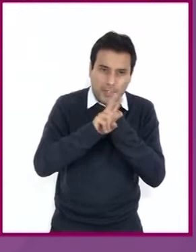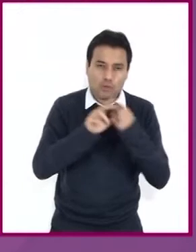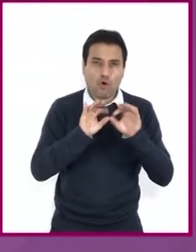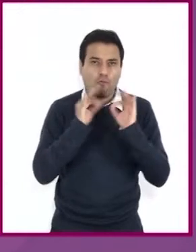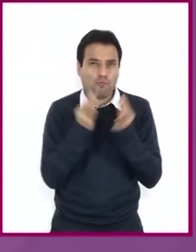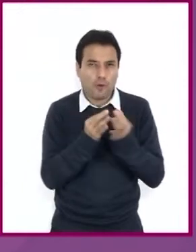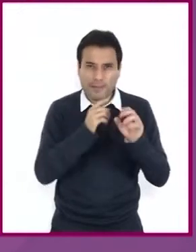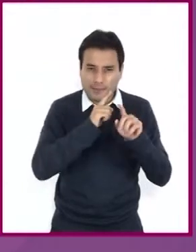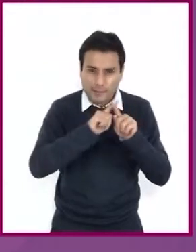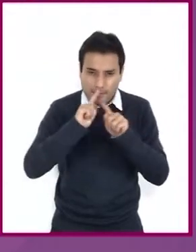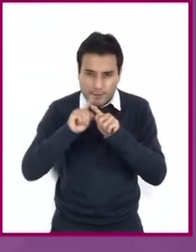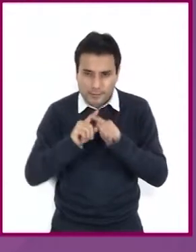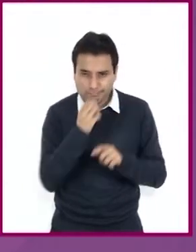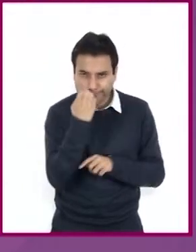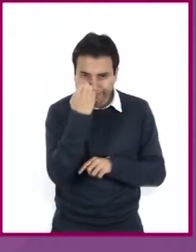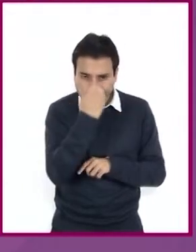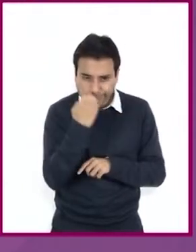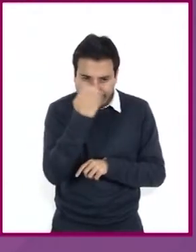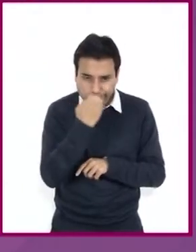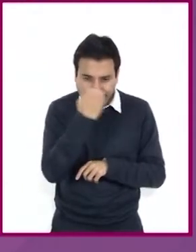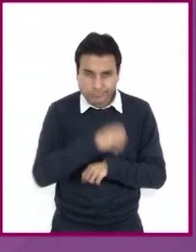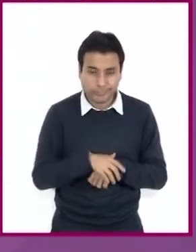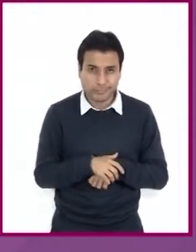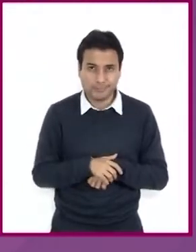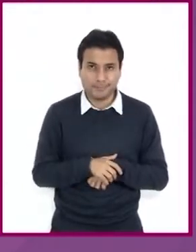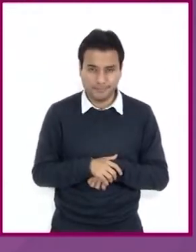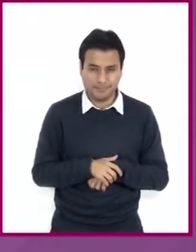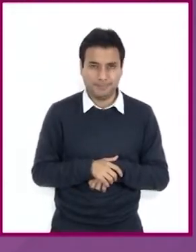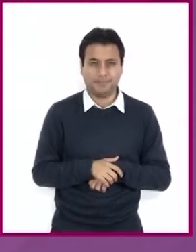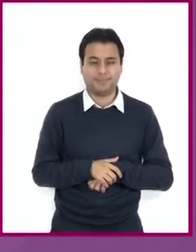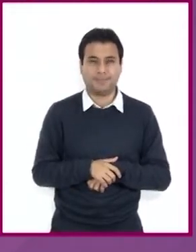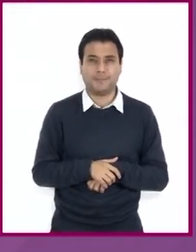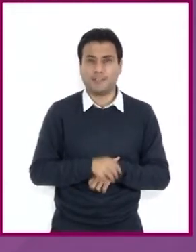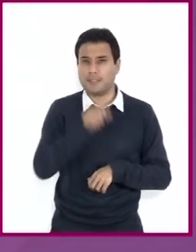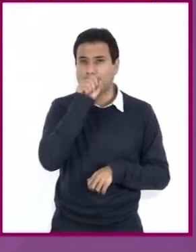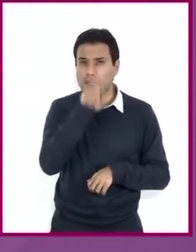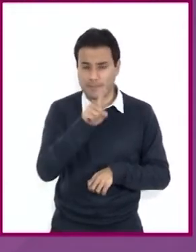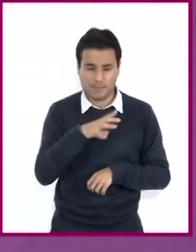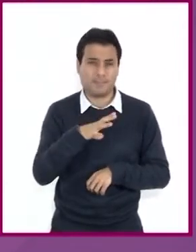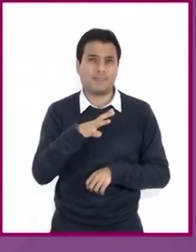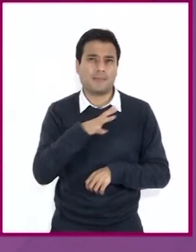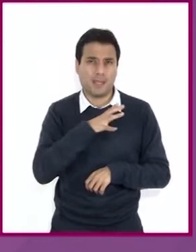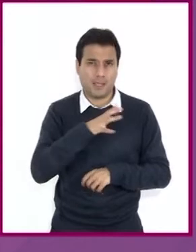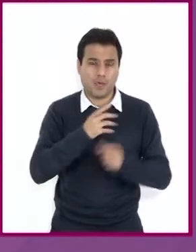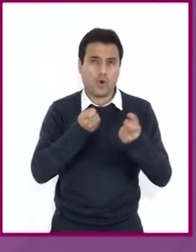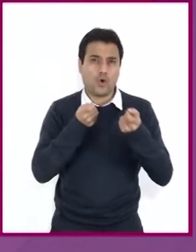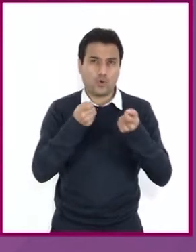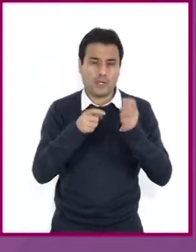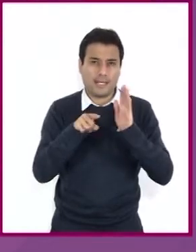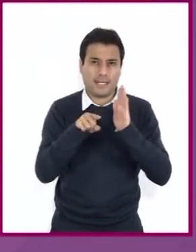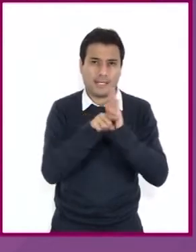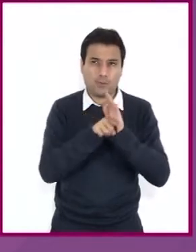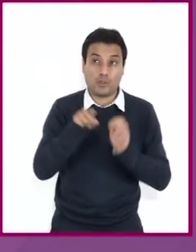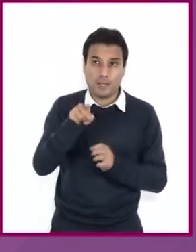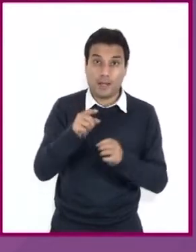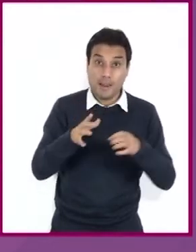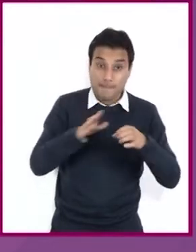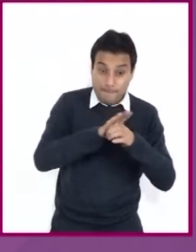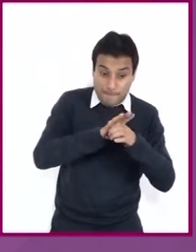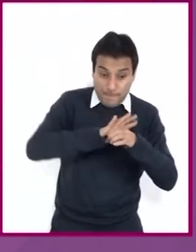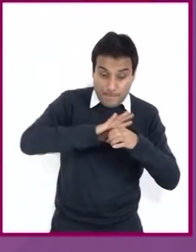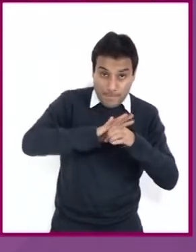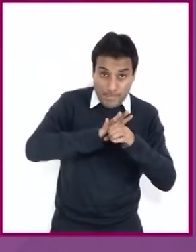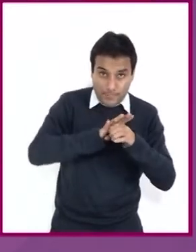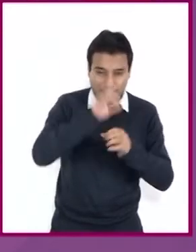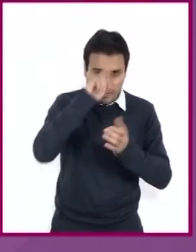se contaminarían con microorganismos, y controles negativos, muestras en los frascos sellados que él sabía